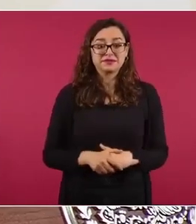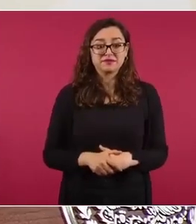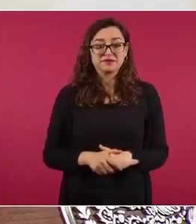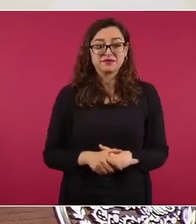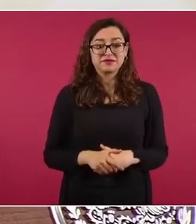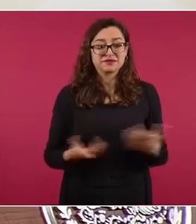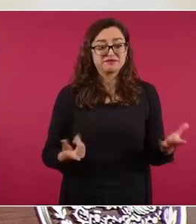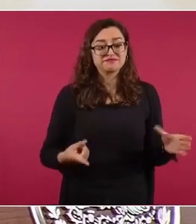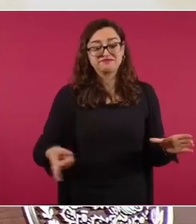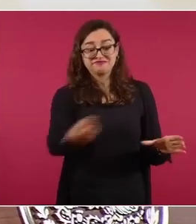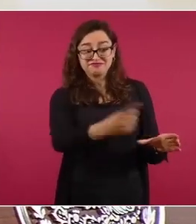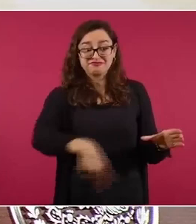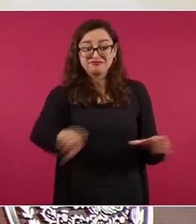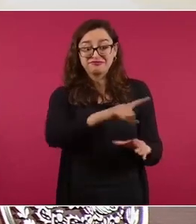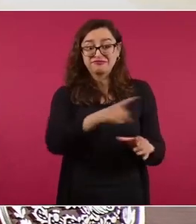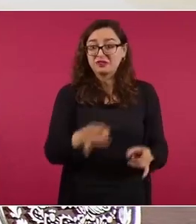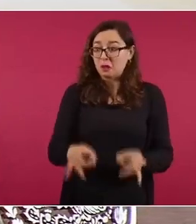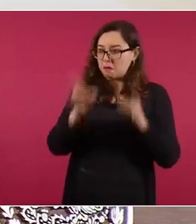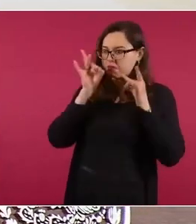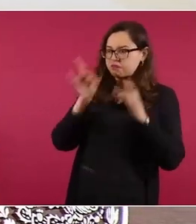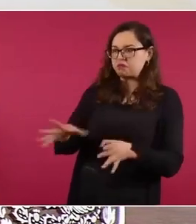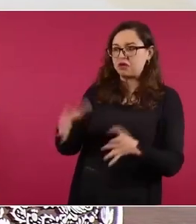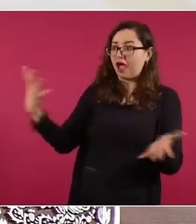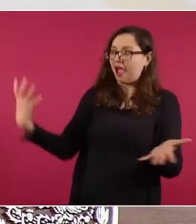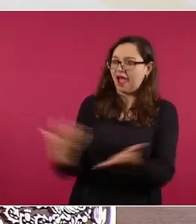es moralmente imposible.